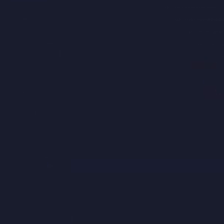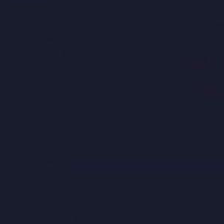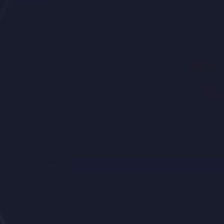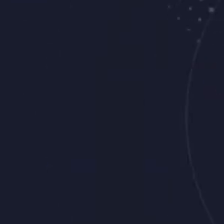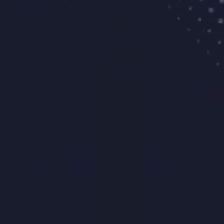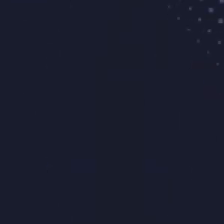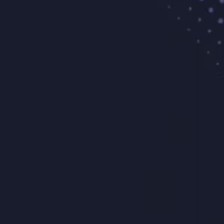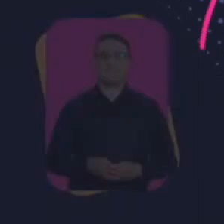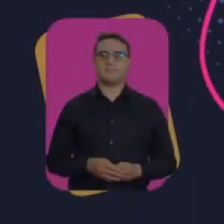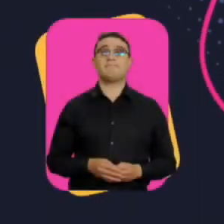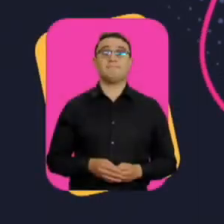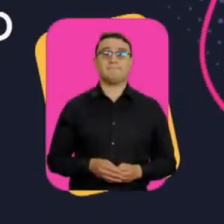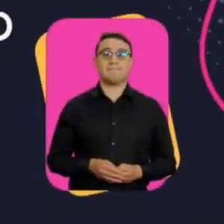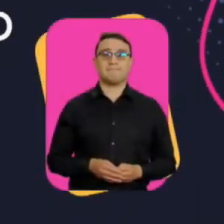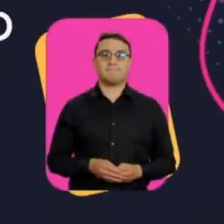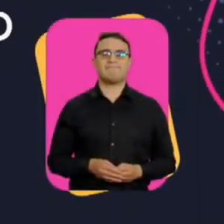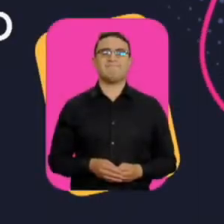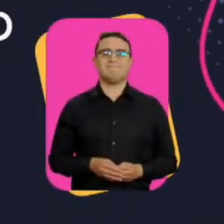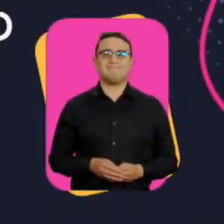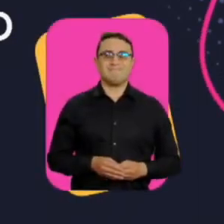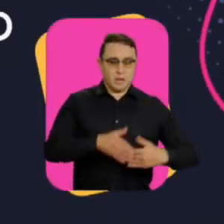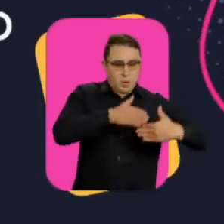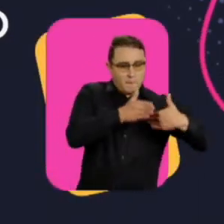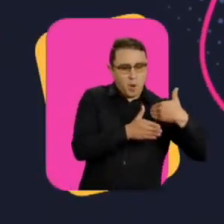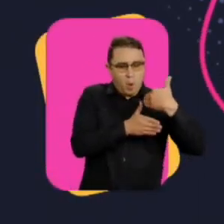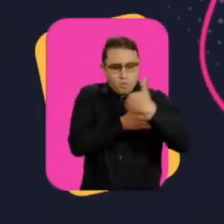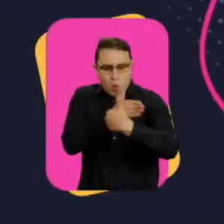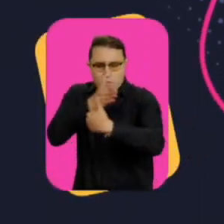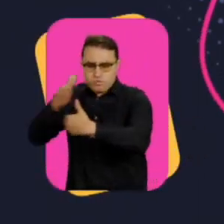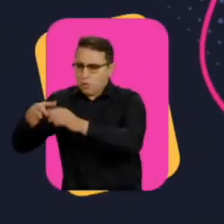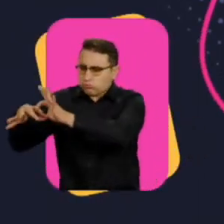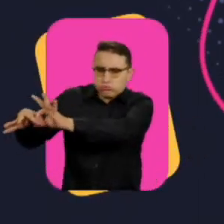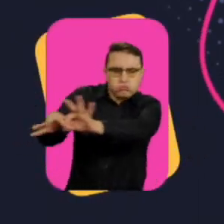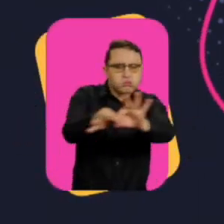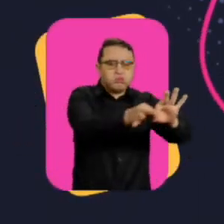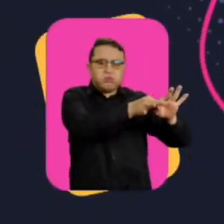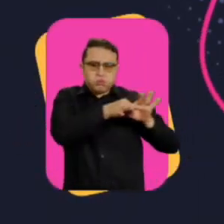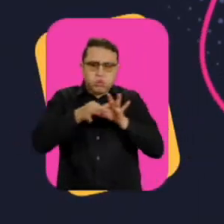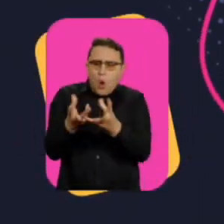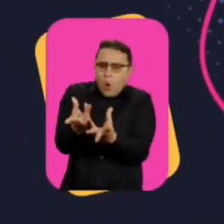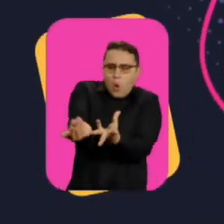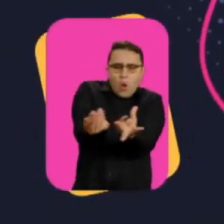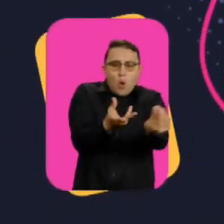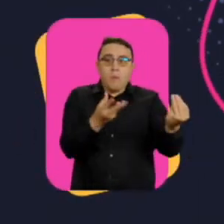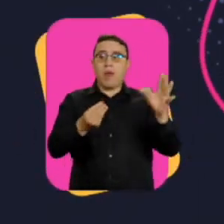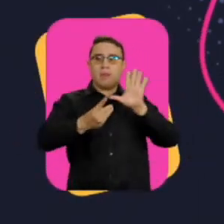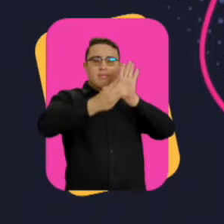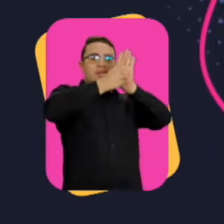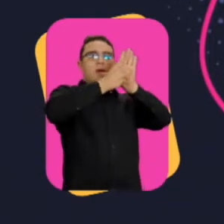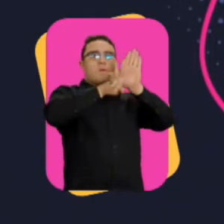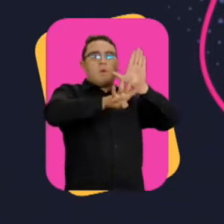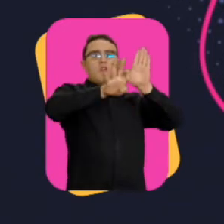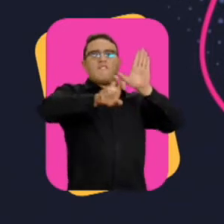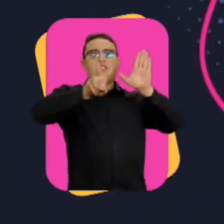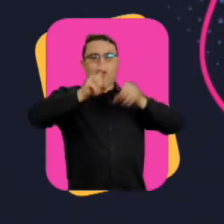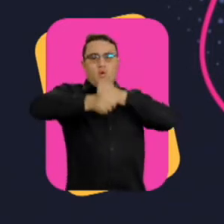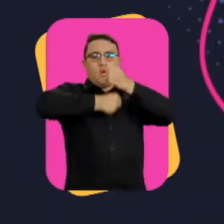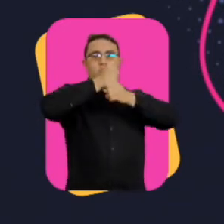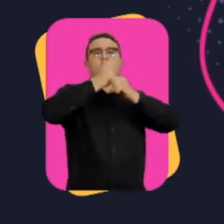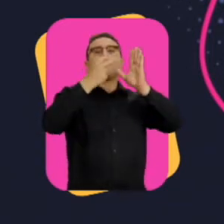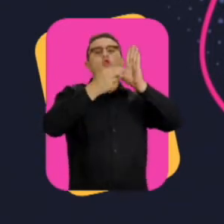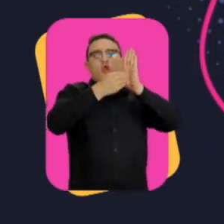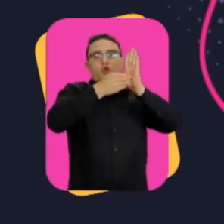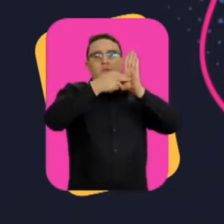En un trabajo mancomunado de los procesos de la entidad, se dio cumplimiento al decreto 491 de